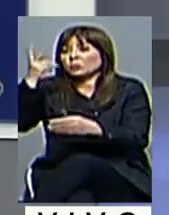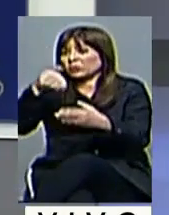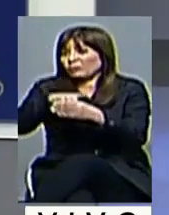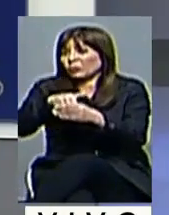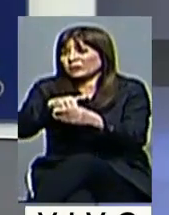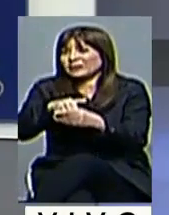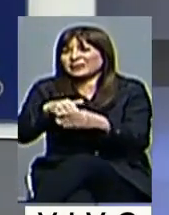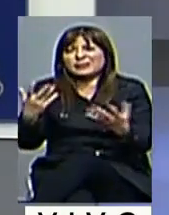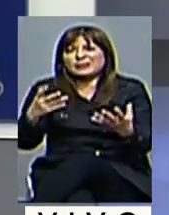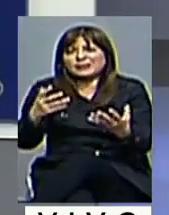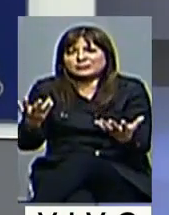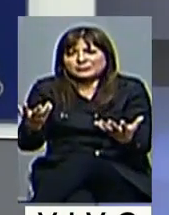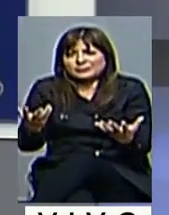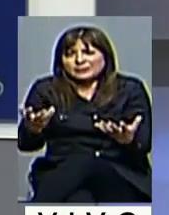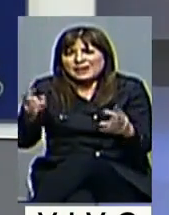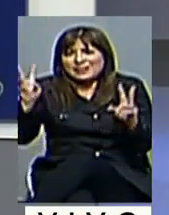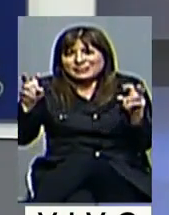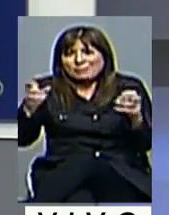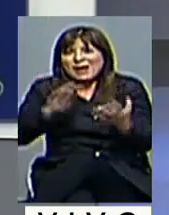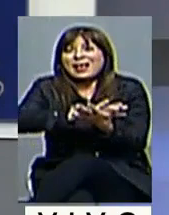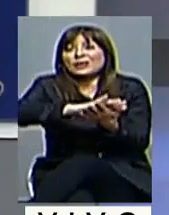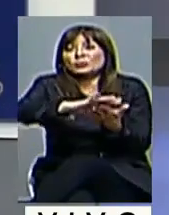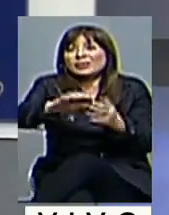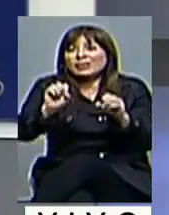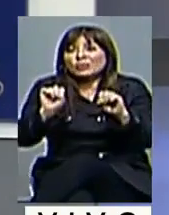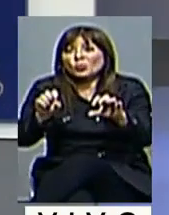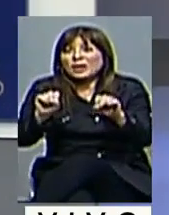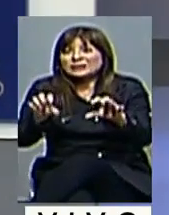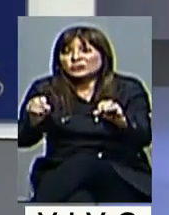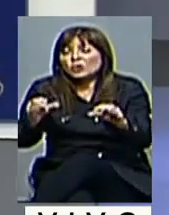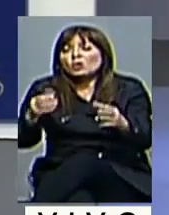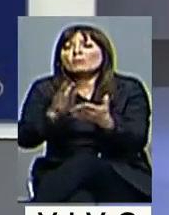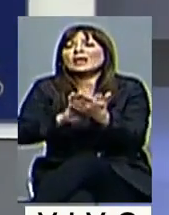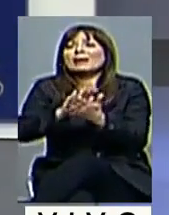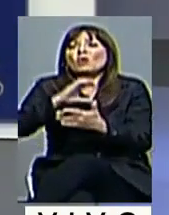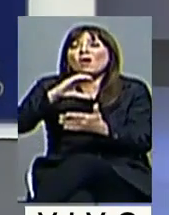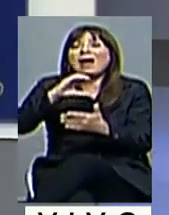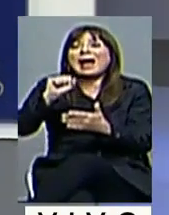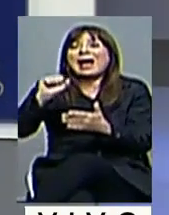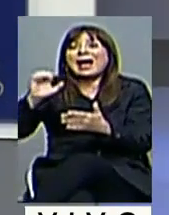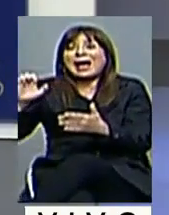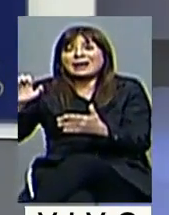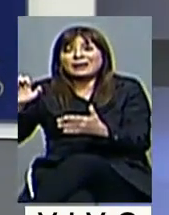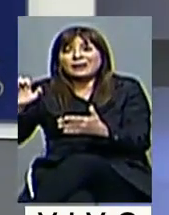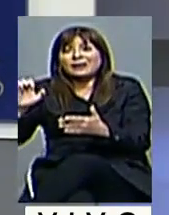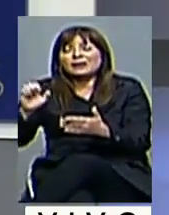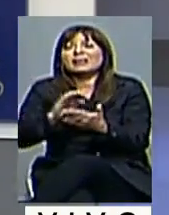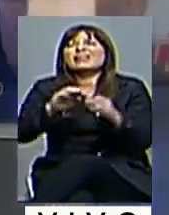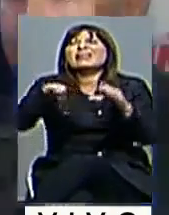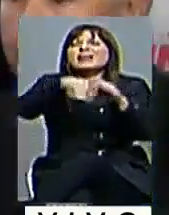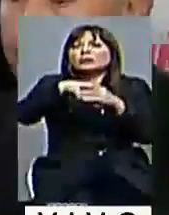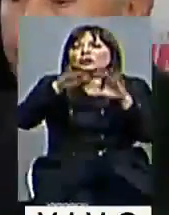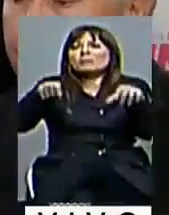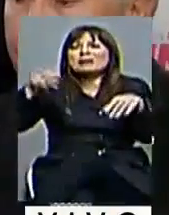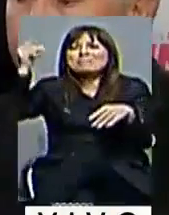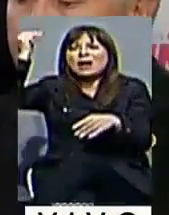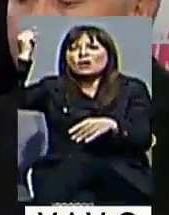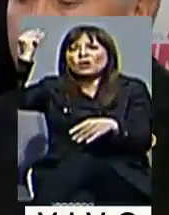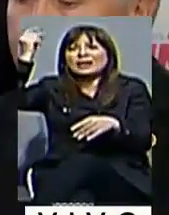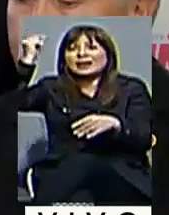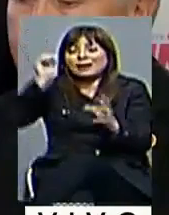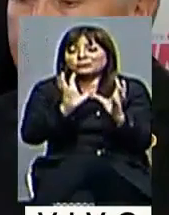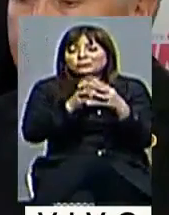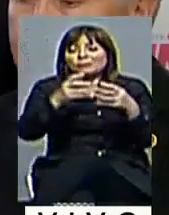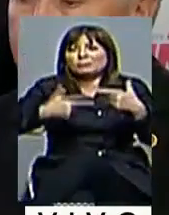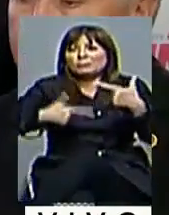vuelta, que es el tema de gratuidad de educación, el tema del CAE. O sea, hay cuestiones que dentro de la misma lógica del